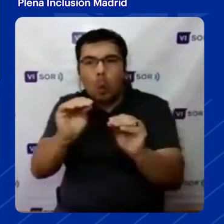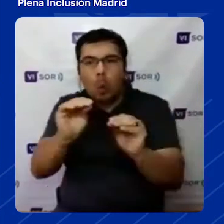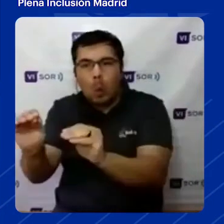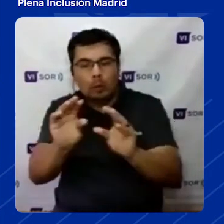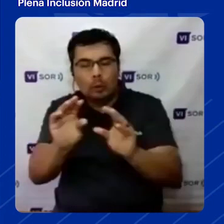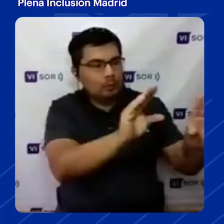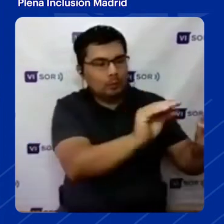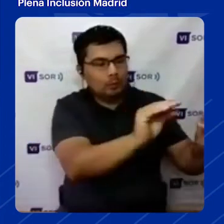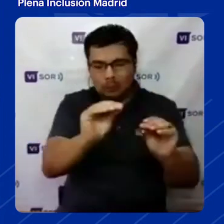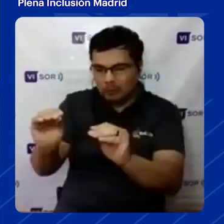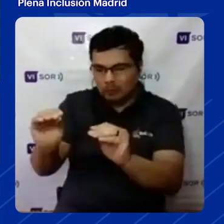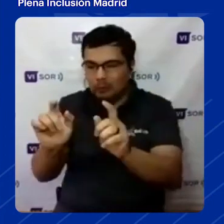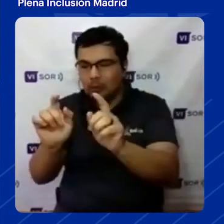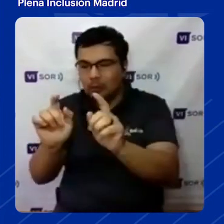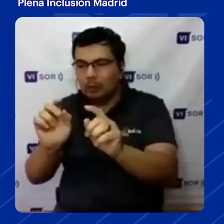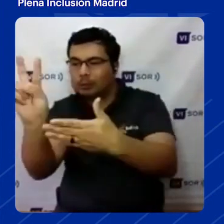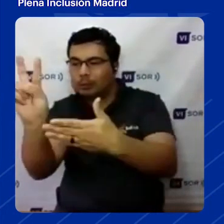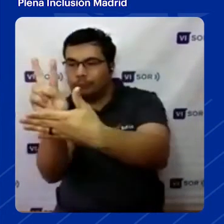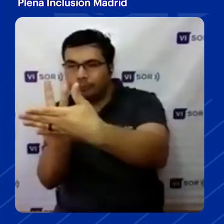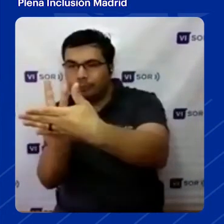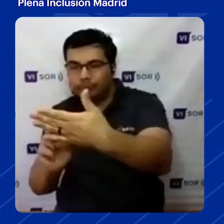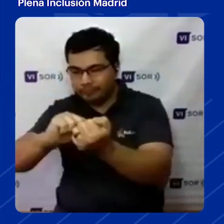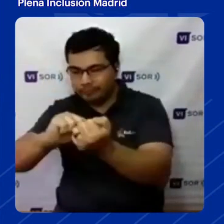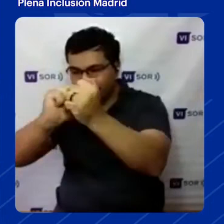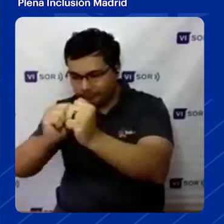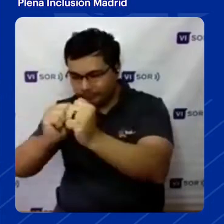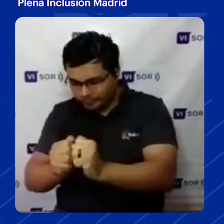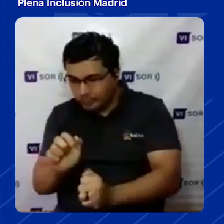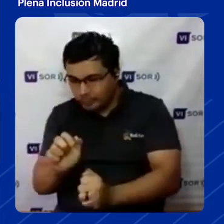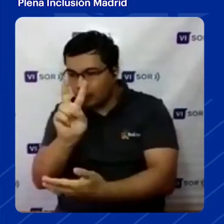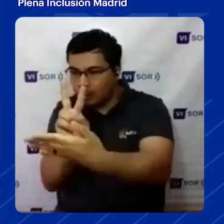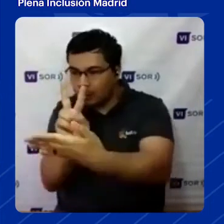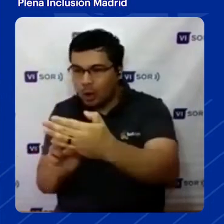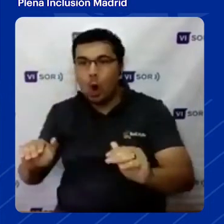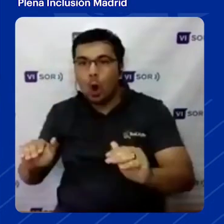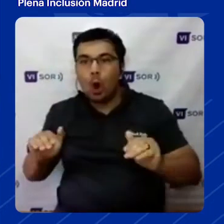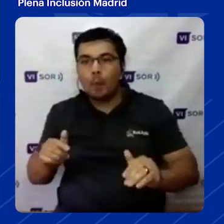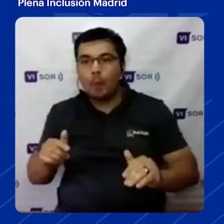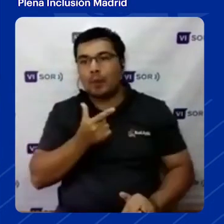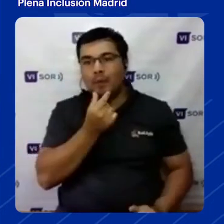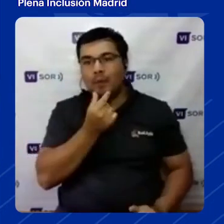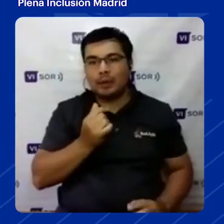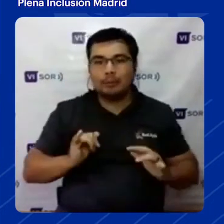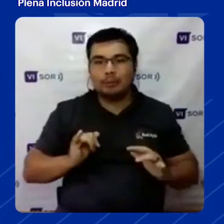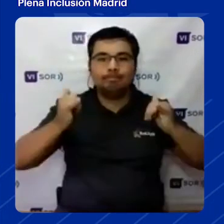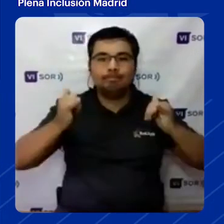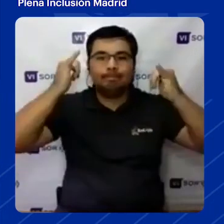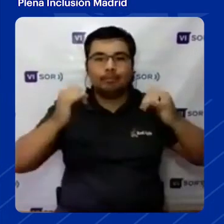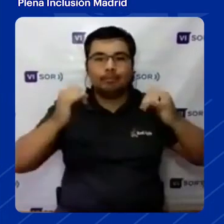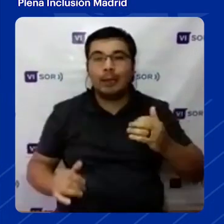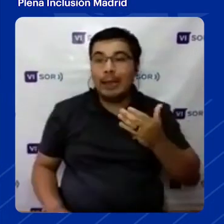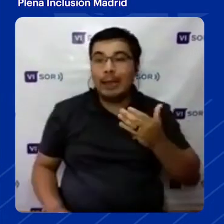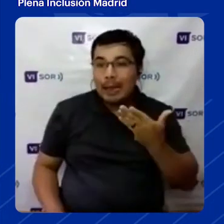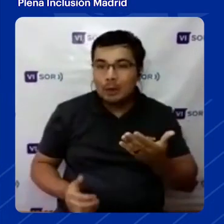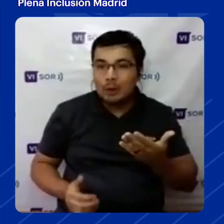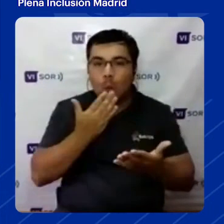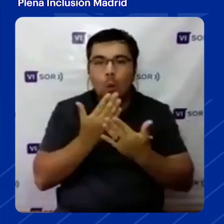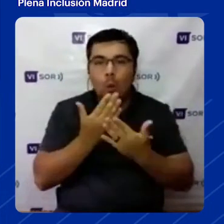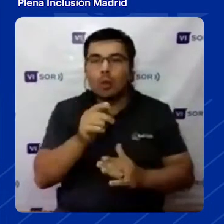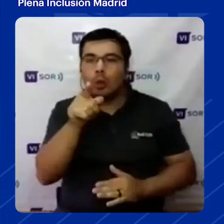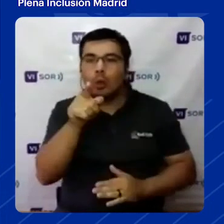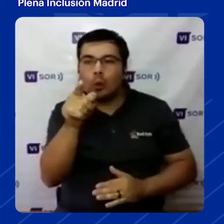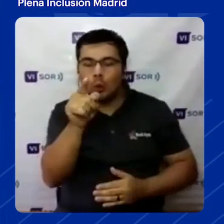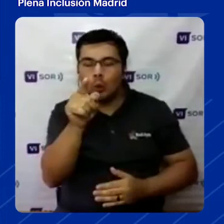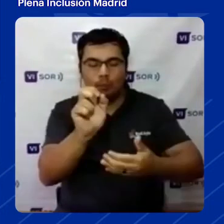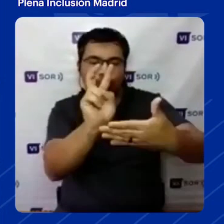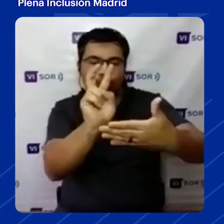práctico. Y eso es un punto que deben tener muy en cuenta cuando afronten la lectura, a la hora de entender la lógica que